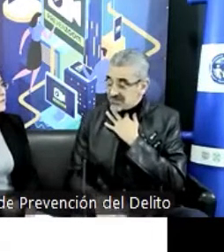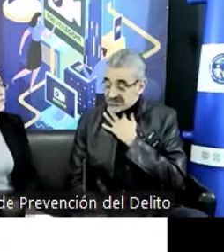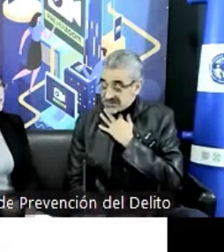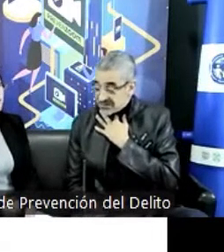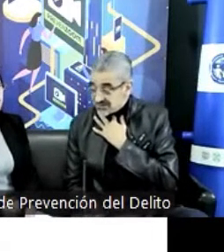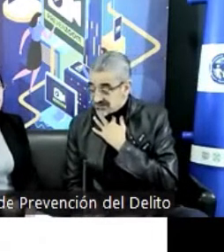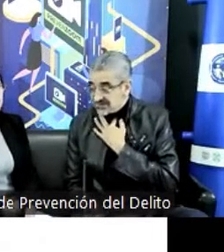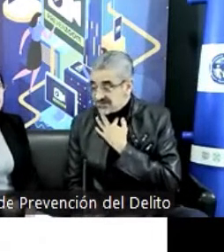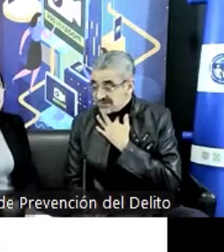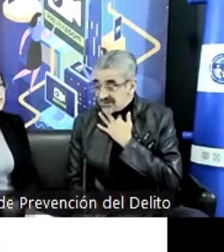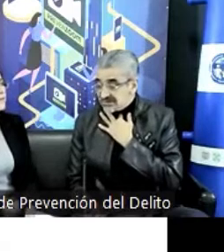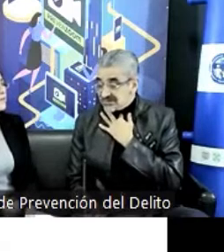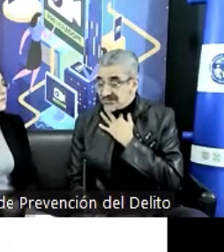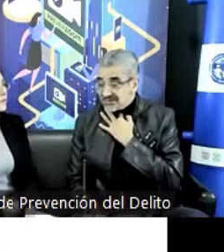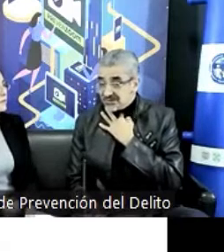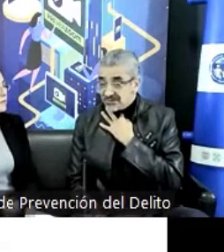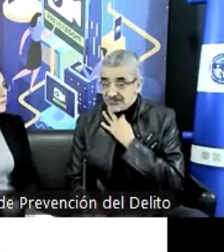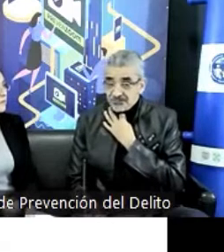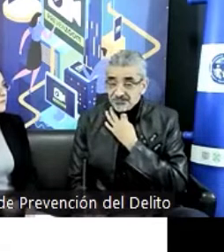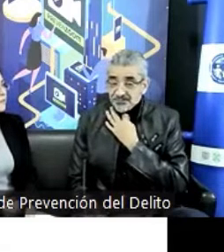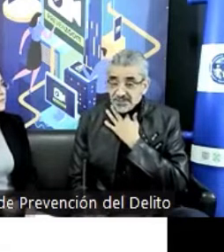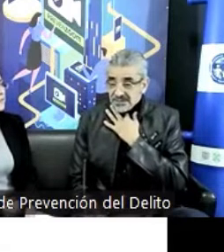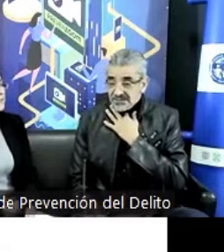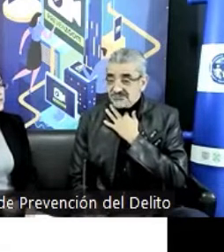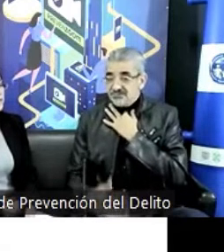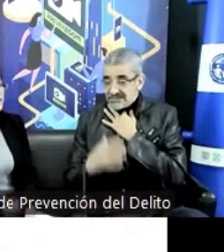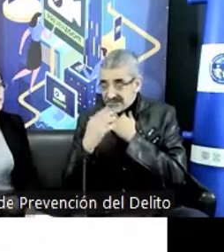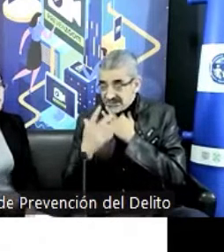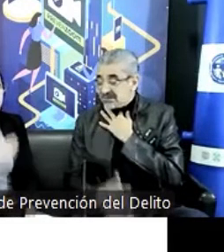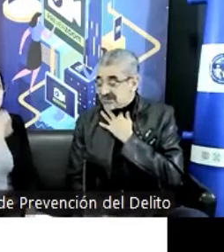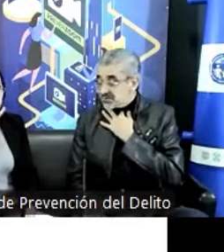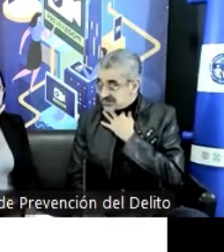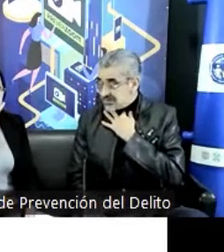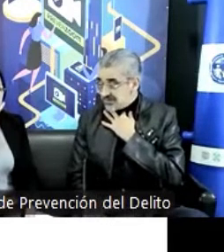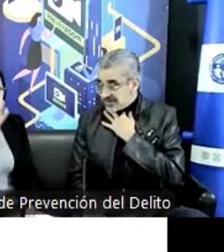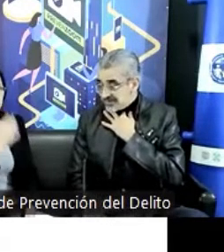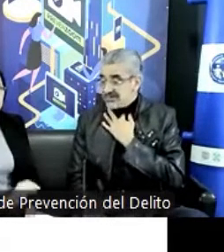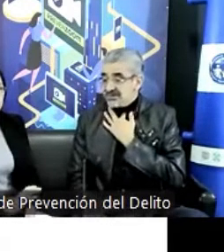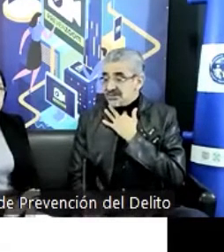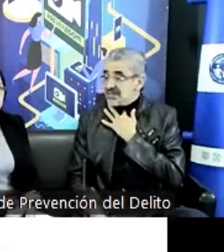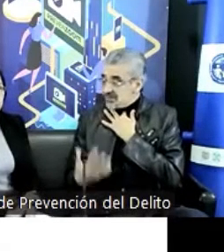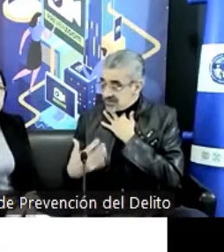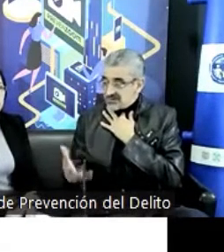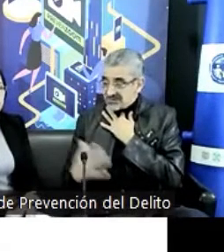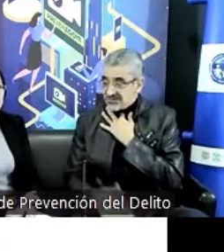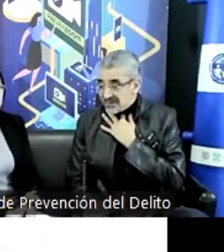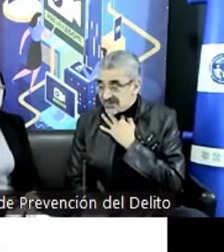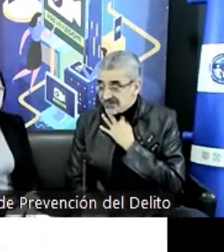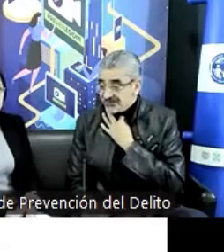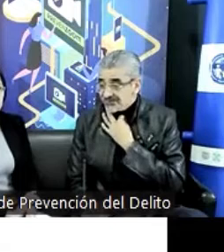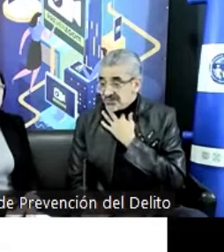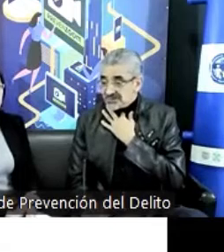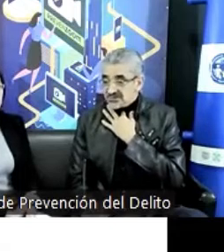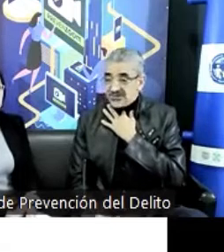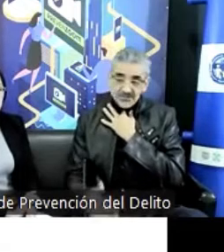con los nuevos criterios del DSM-5, es candidata a un consejo breve, que ya lo vamos a ir